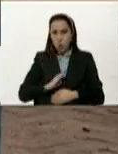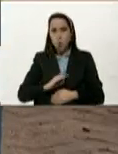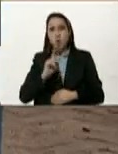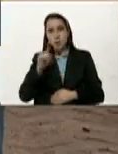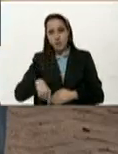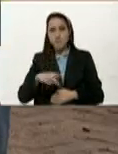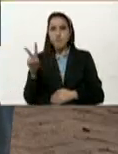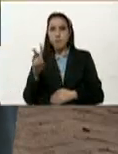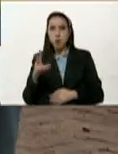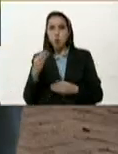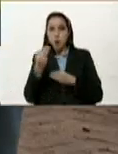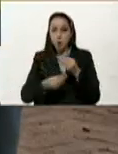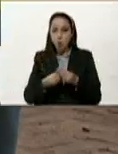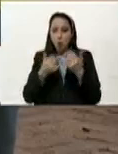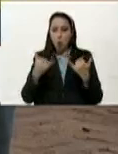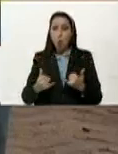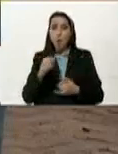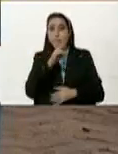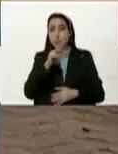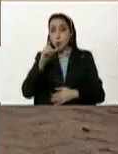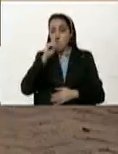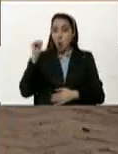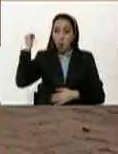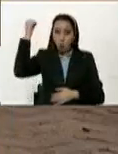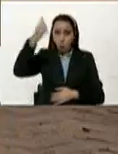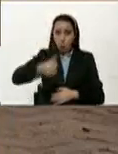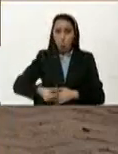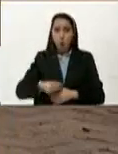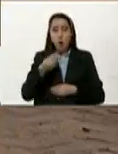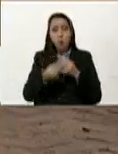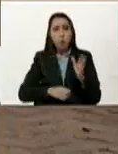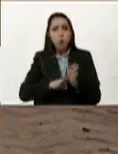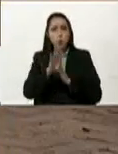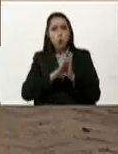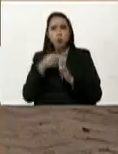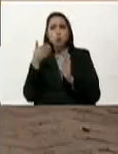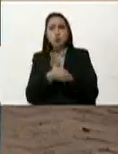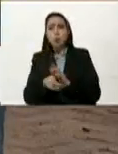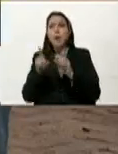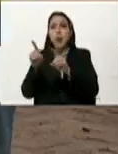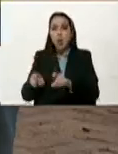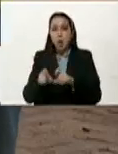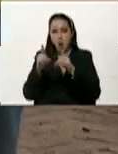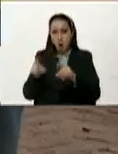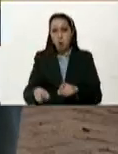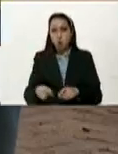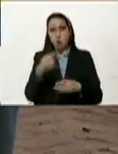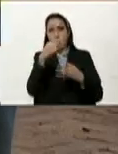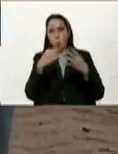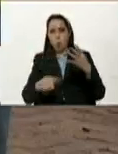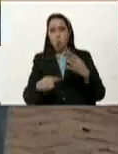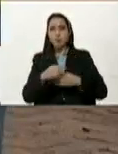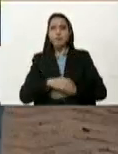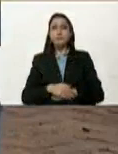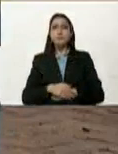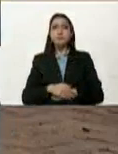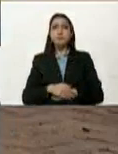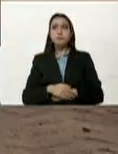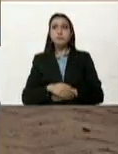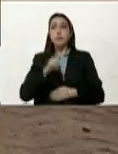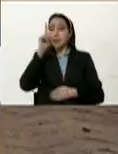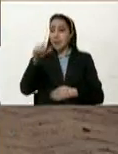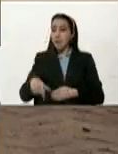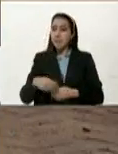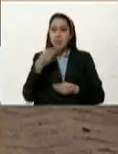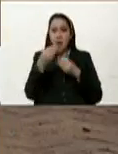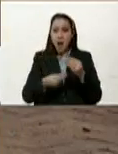está acá en el país desde hace 21 años desarrollando lo que es el tema del cultivo de la soya apross hoy acá también es una empresa